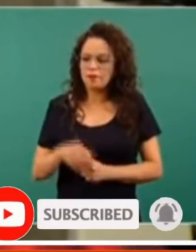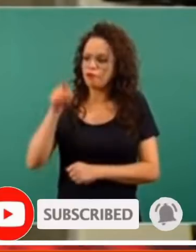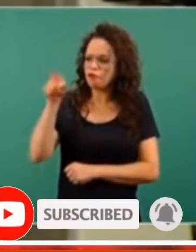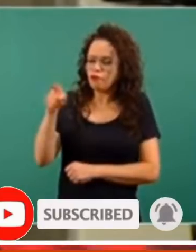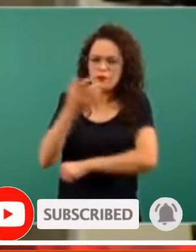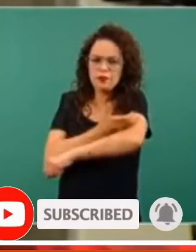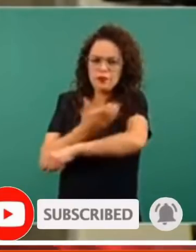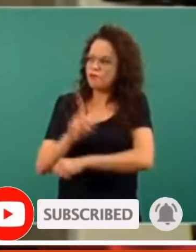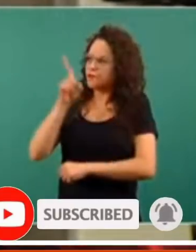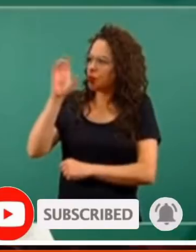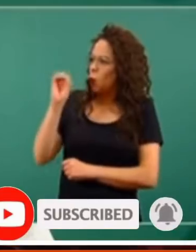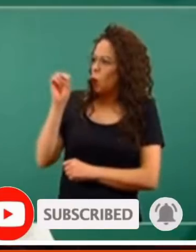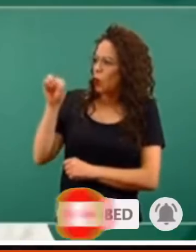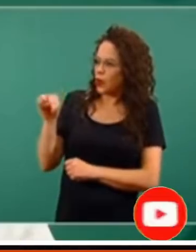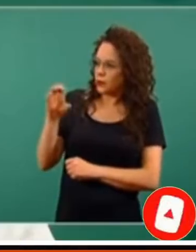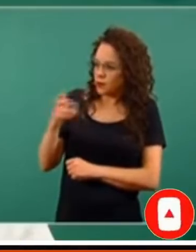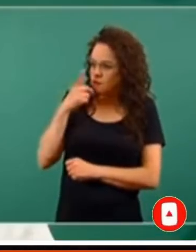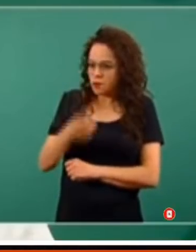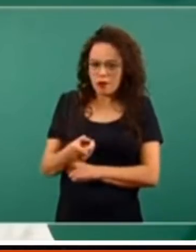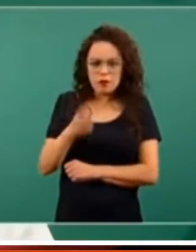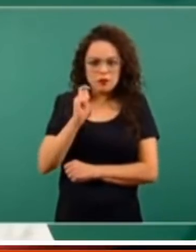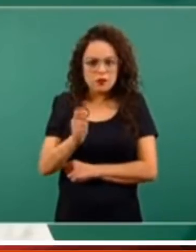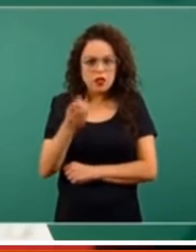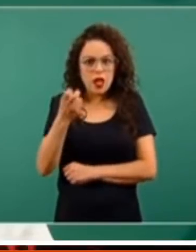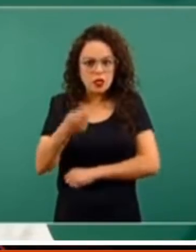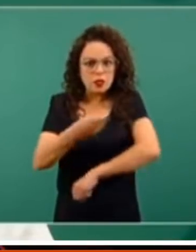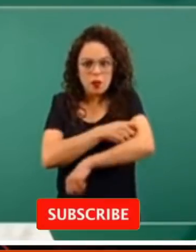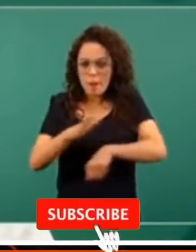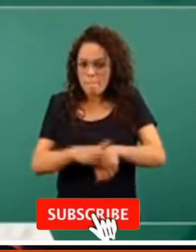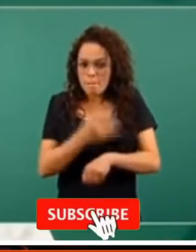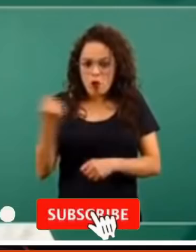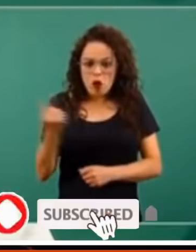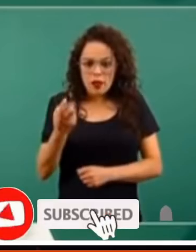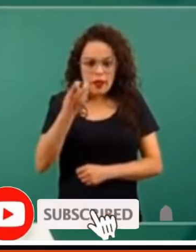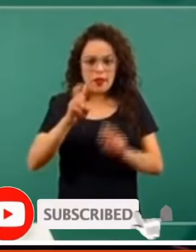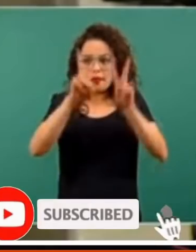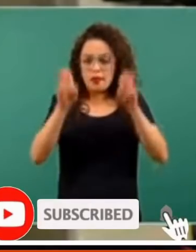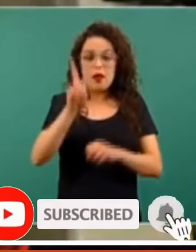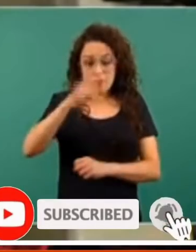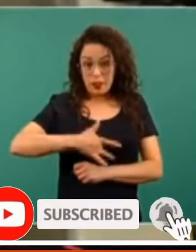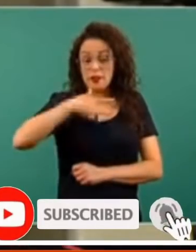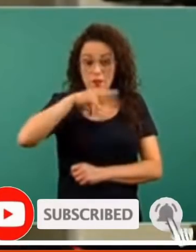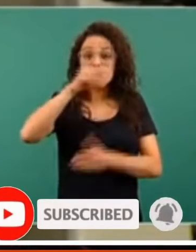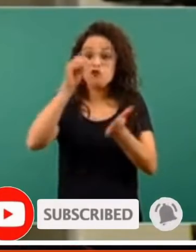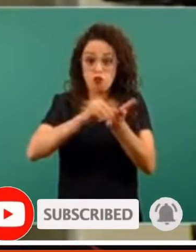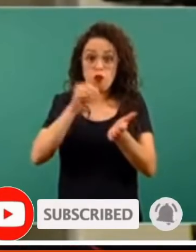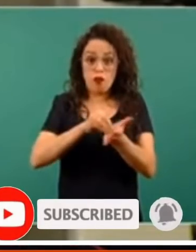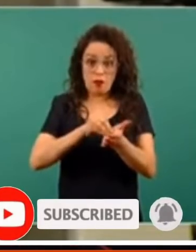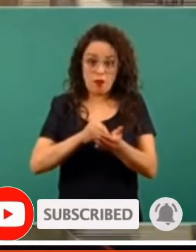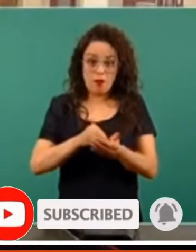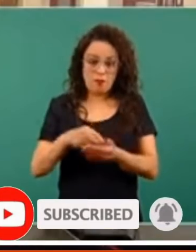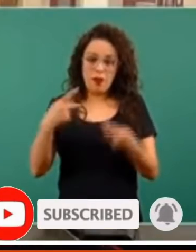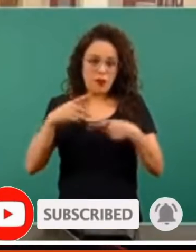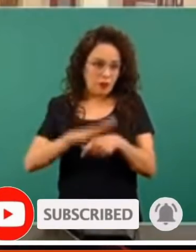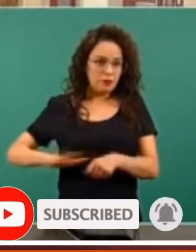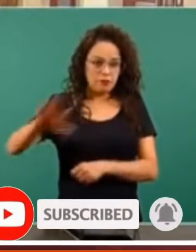respecto a esta vacuna? Porque pues sigue siendo un tema de preocupación entre la población mexicana.